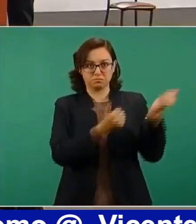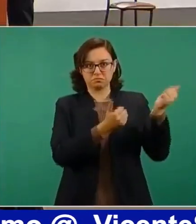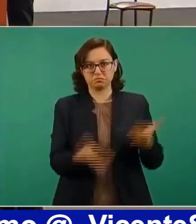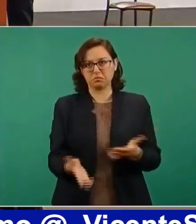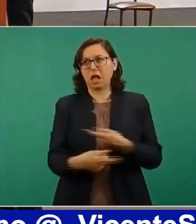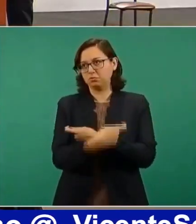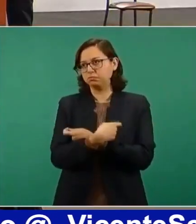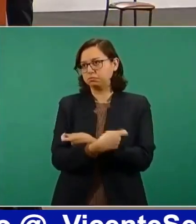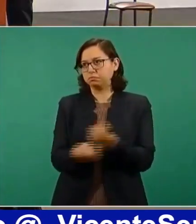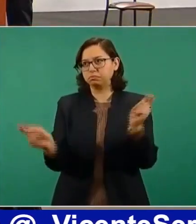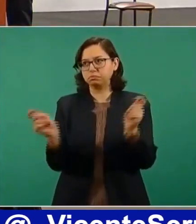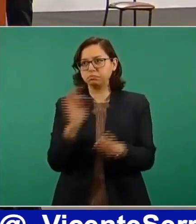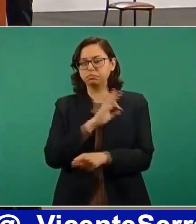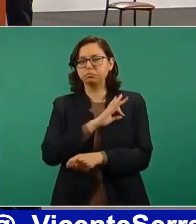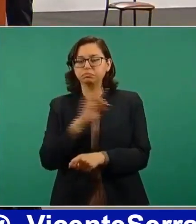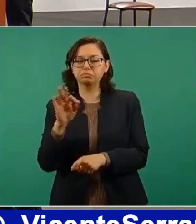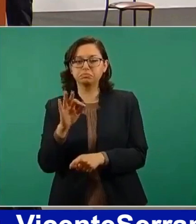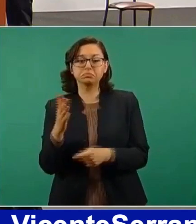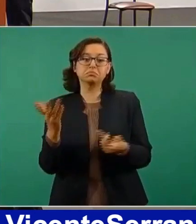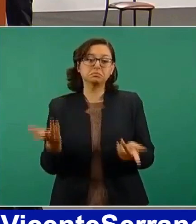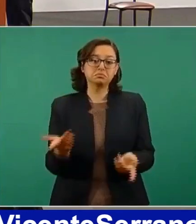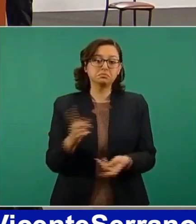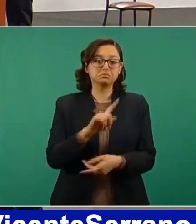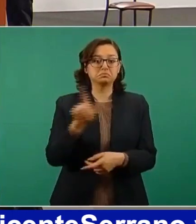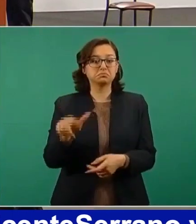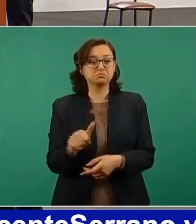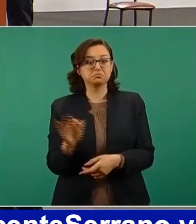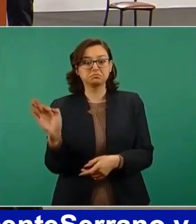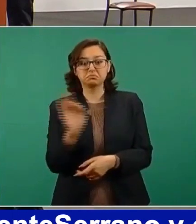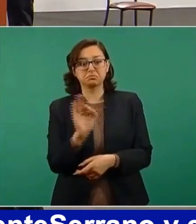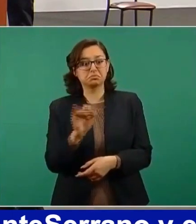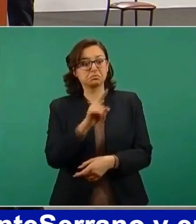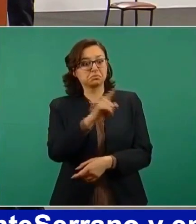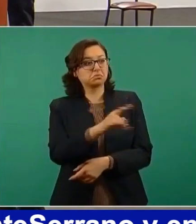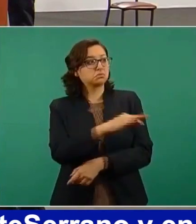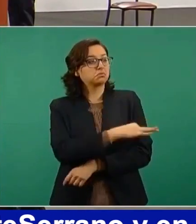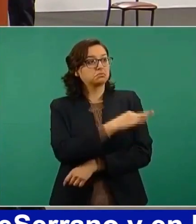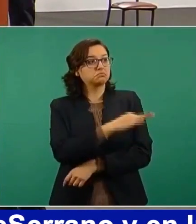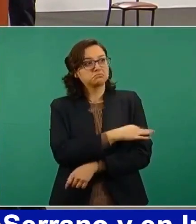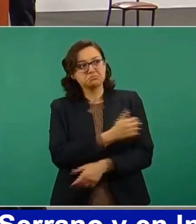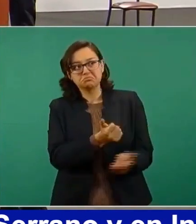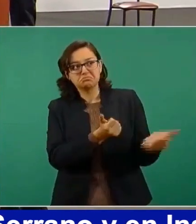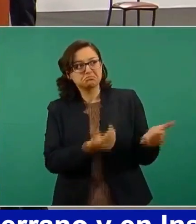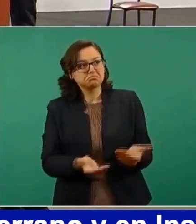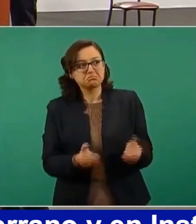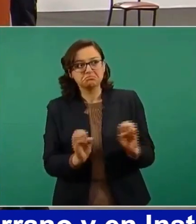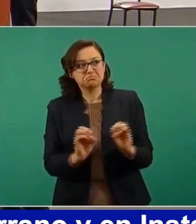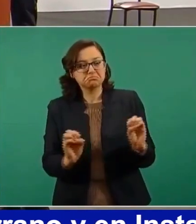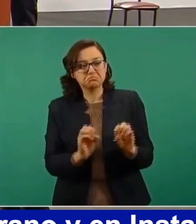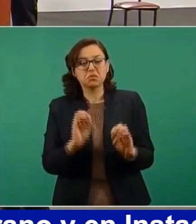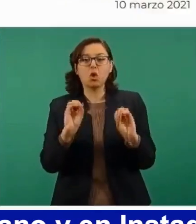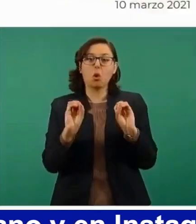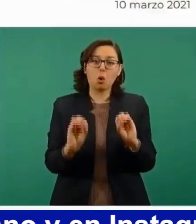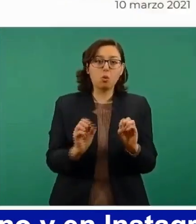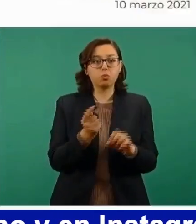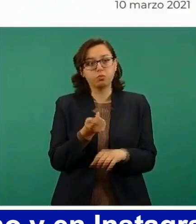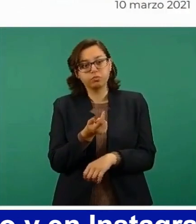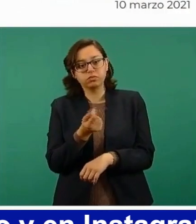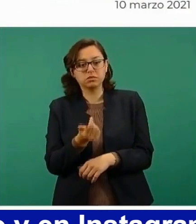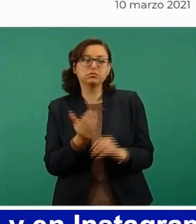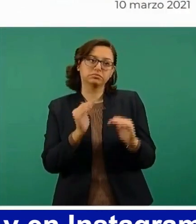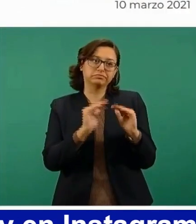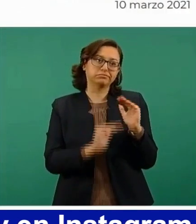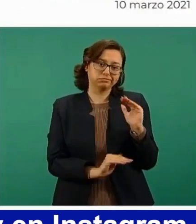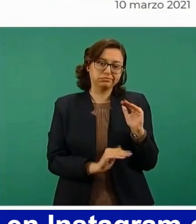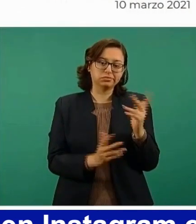tenemos algunos periodos en los cuales en la gráfica, en los primeros días, esto se inició el 24 de diciembre, como